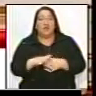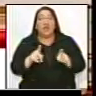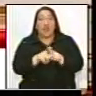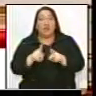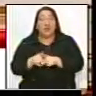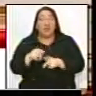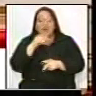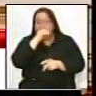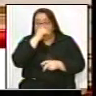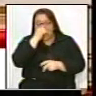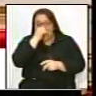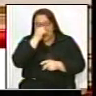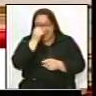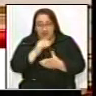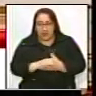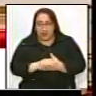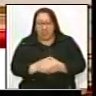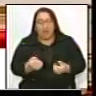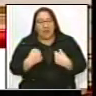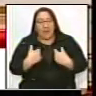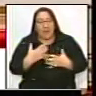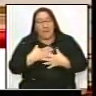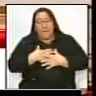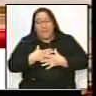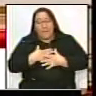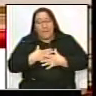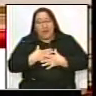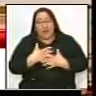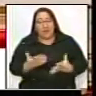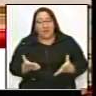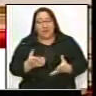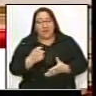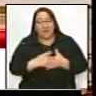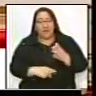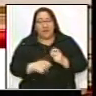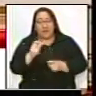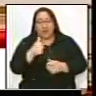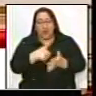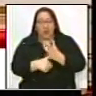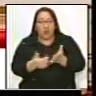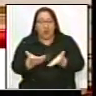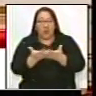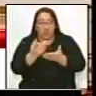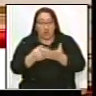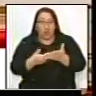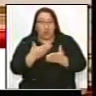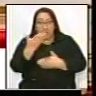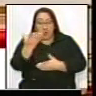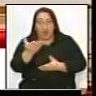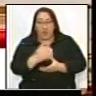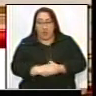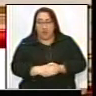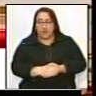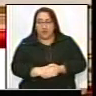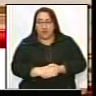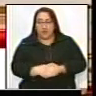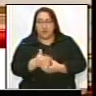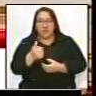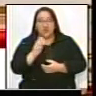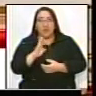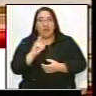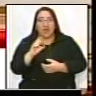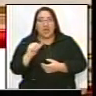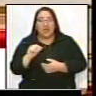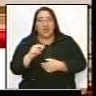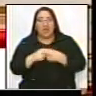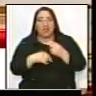Incluso me da una pena tremenda que acá en el documento que usted envía, a Bienes Nacionales le